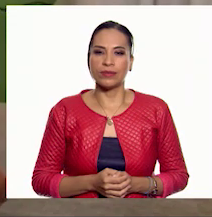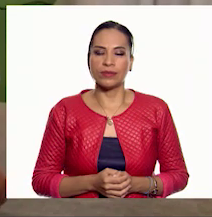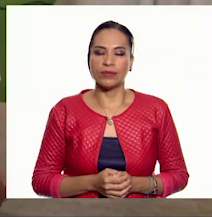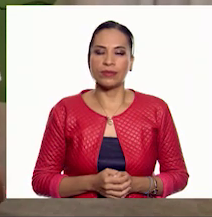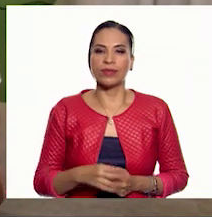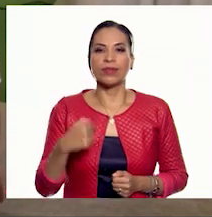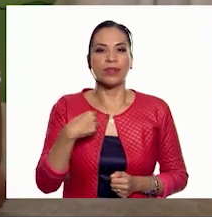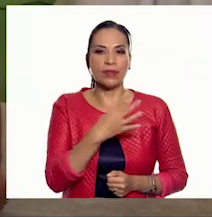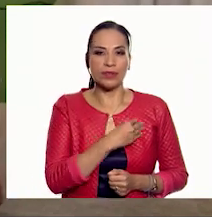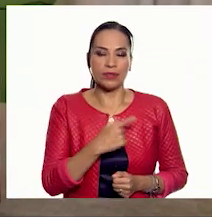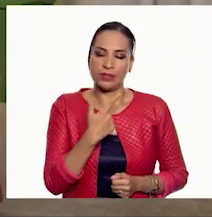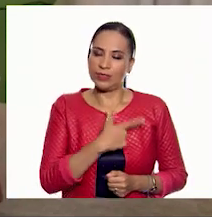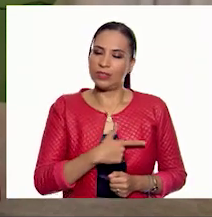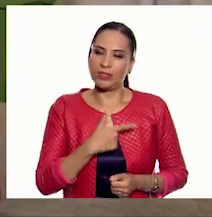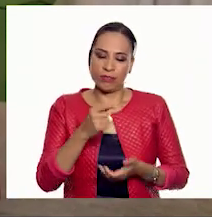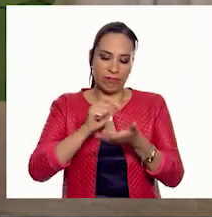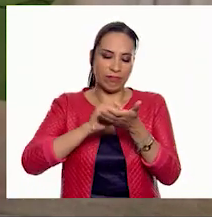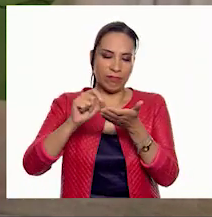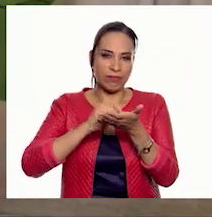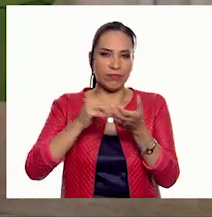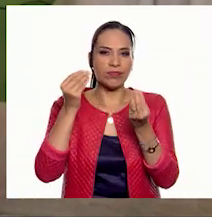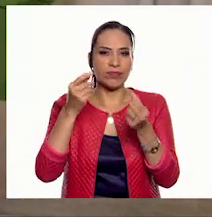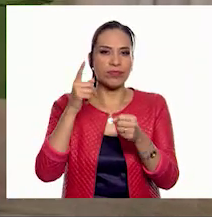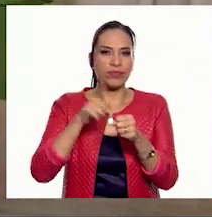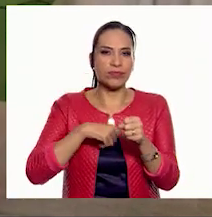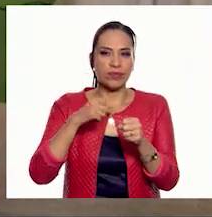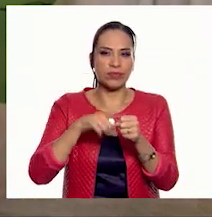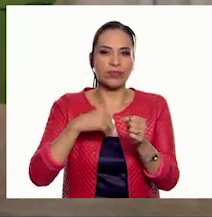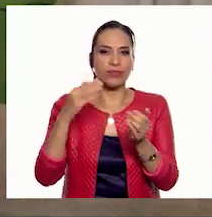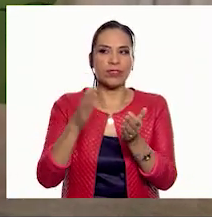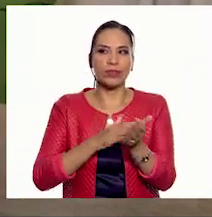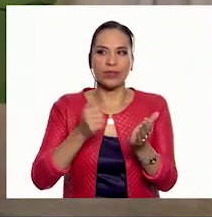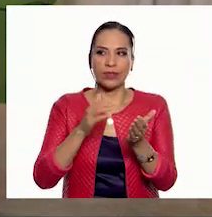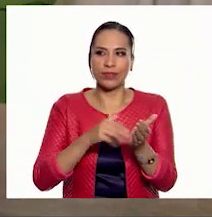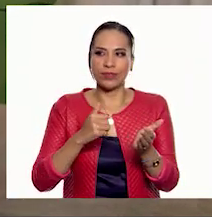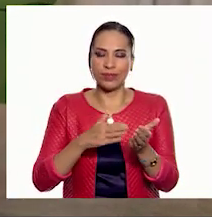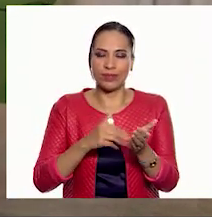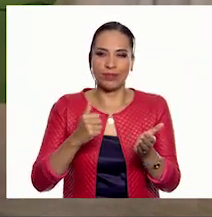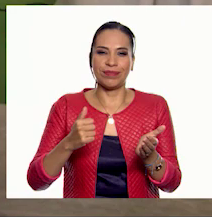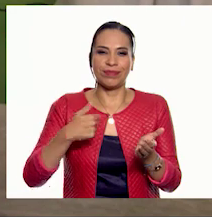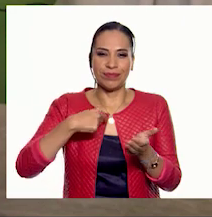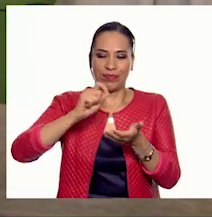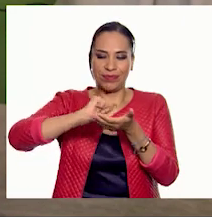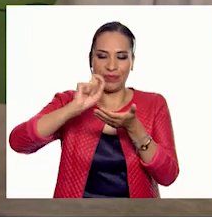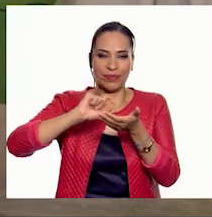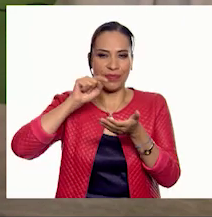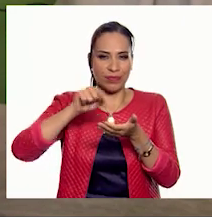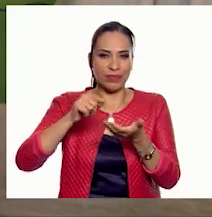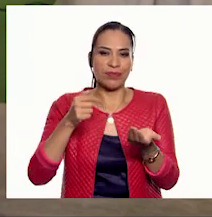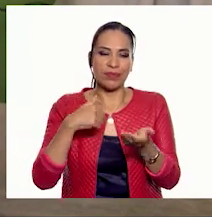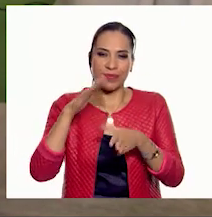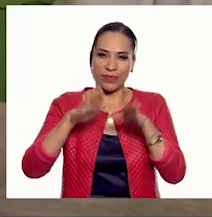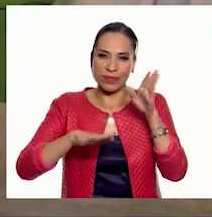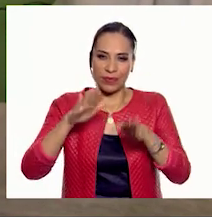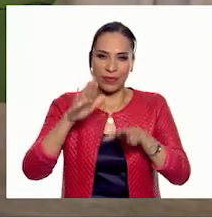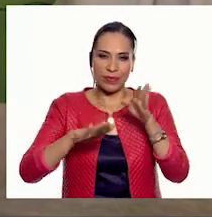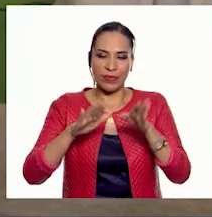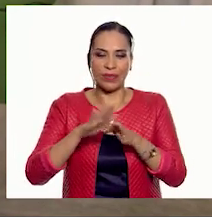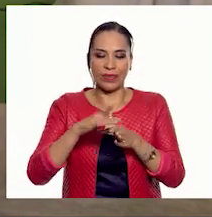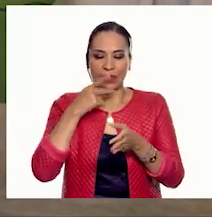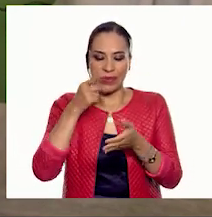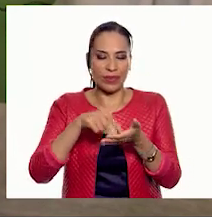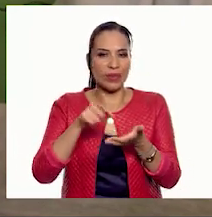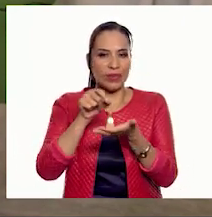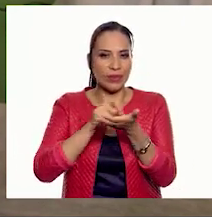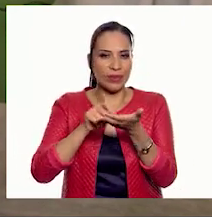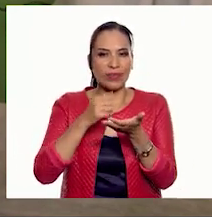A mi hijo le encanta hacer rayas de muchos colores en el papel y yo me pongo a pintar con él. A veces habla mientras dibuja